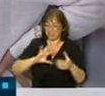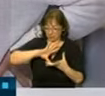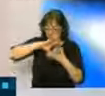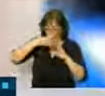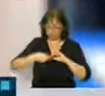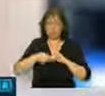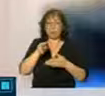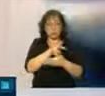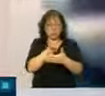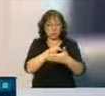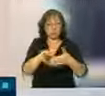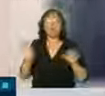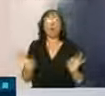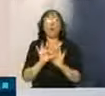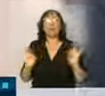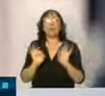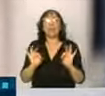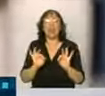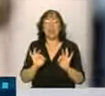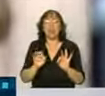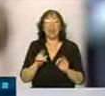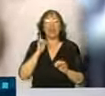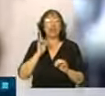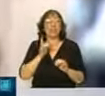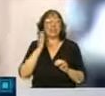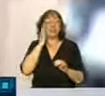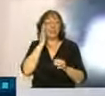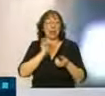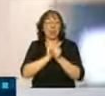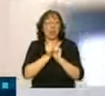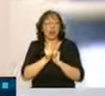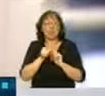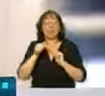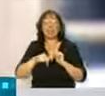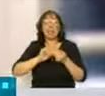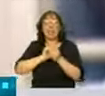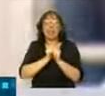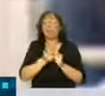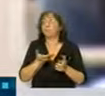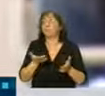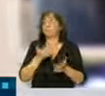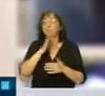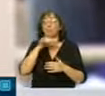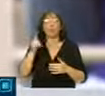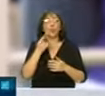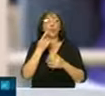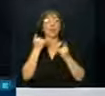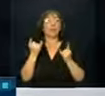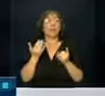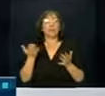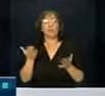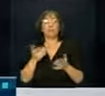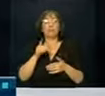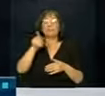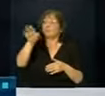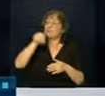una partitura musical. Hay que saber idiomas, porque sin idiomas, te llama, por ejemplo, un día,